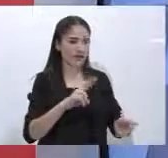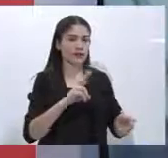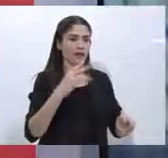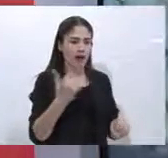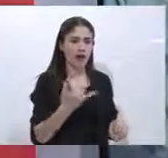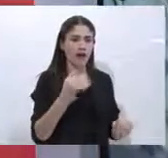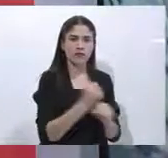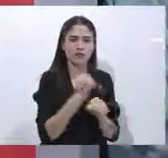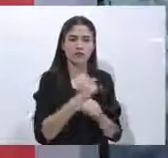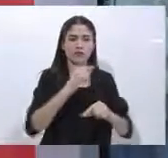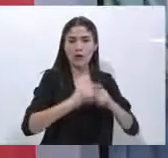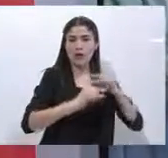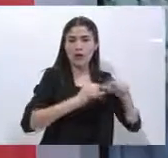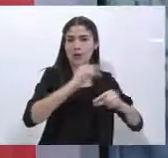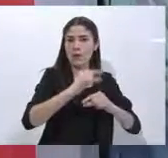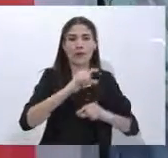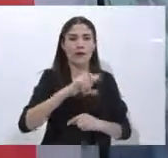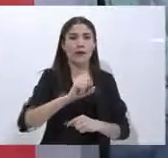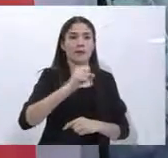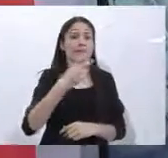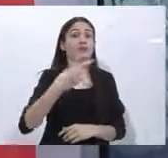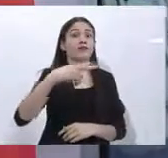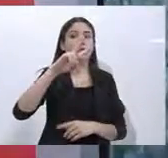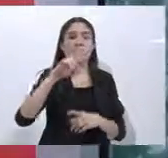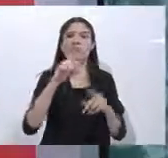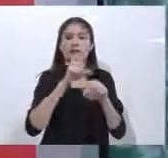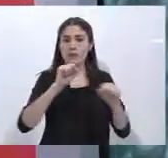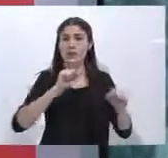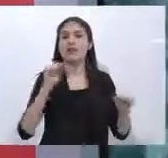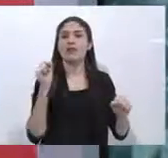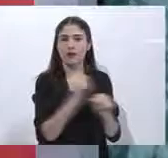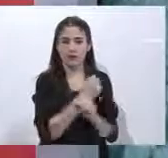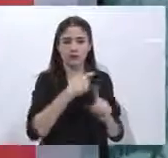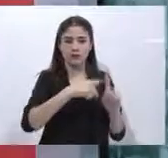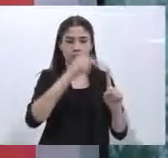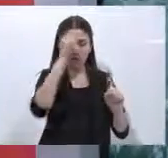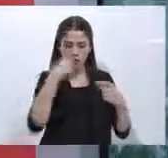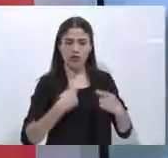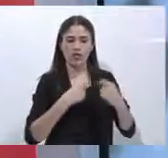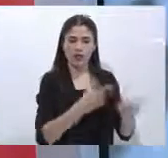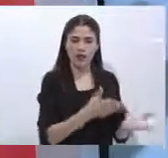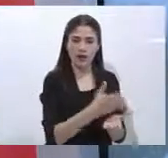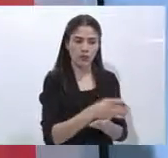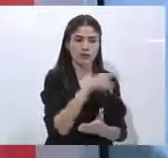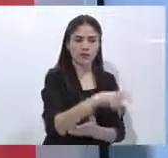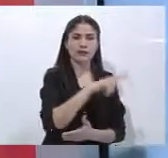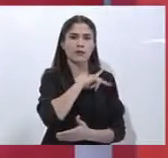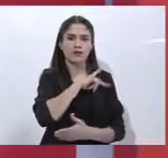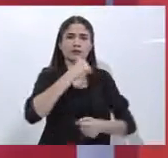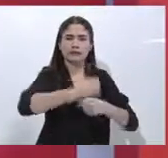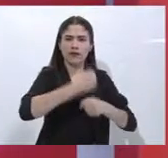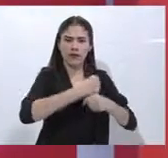tipos de feria vamos a poder y darle esa ayuda que el productor muchas veces necesita